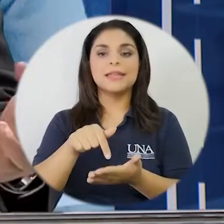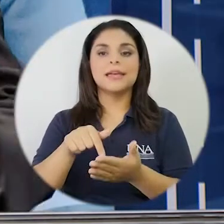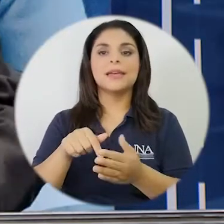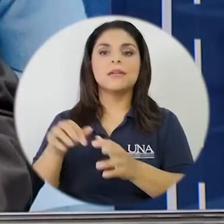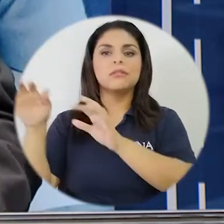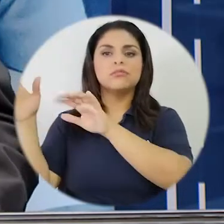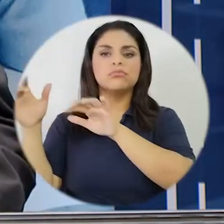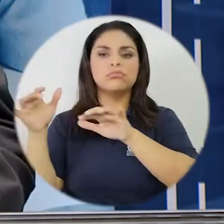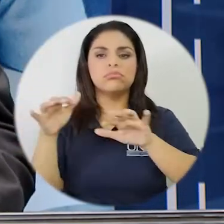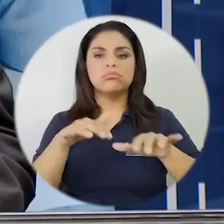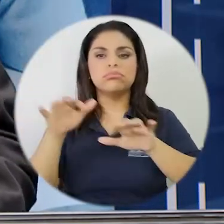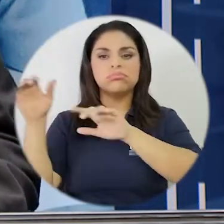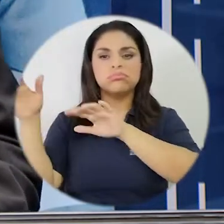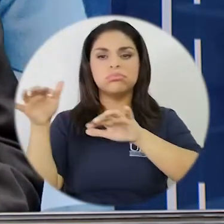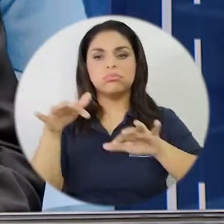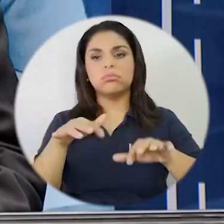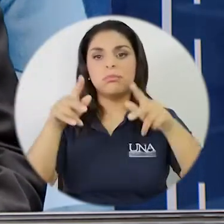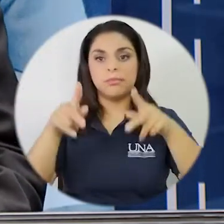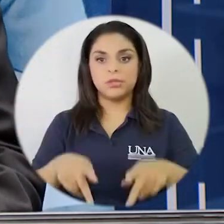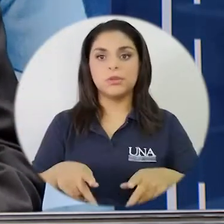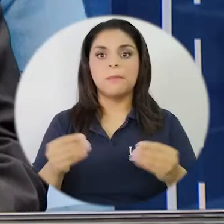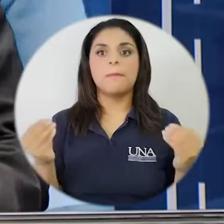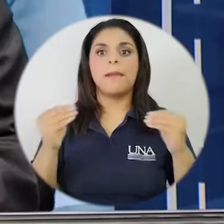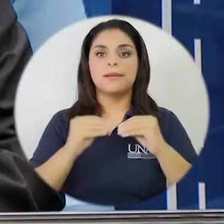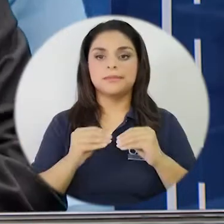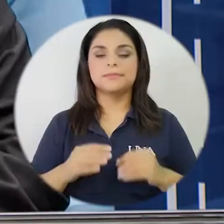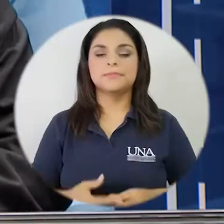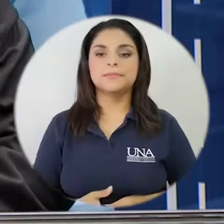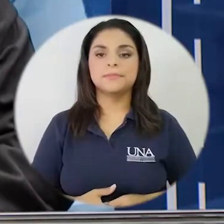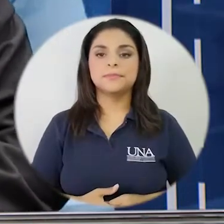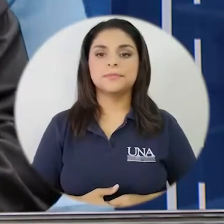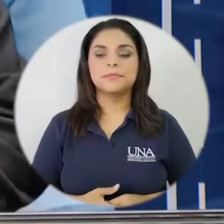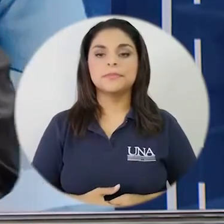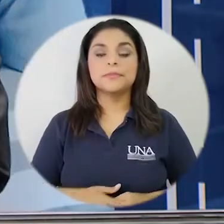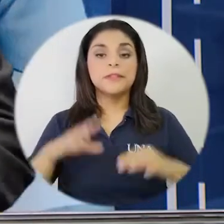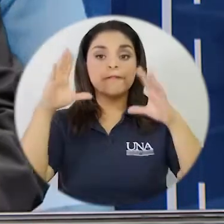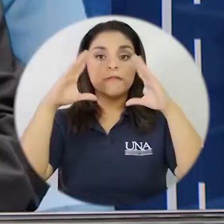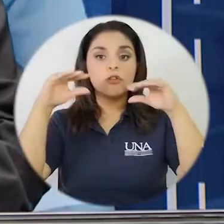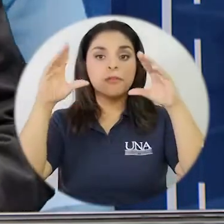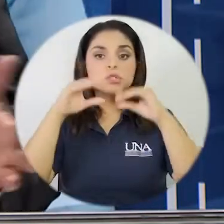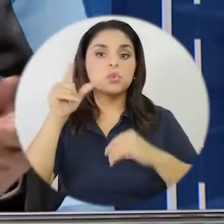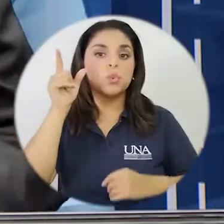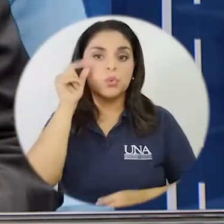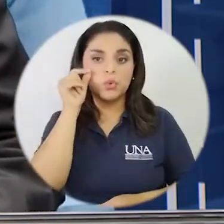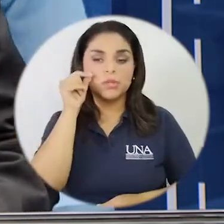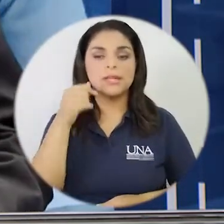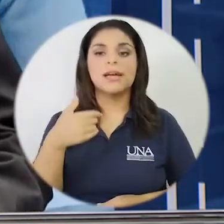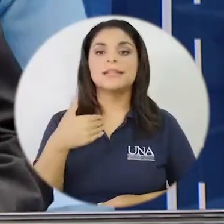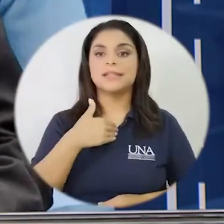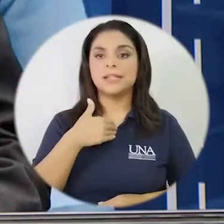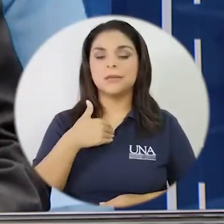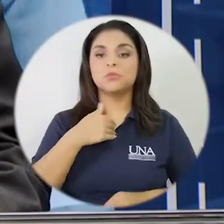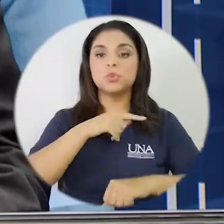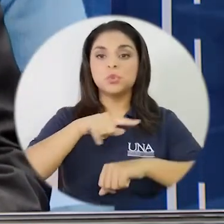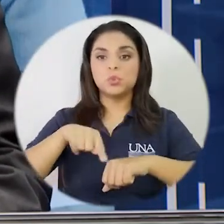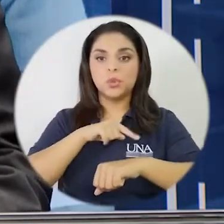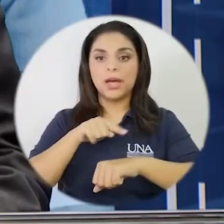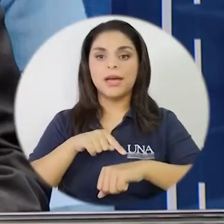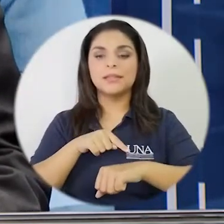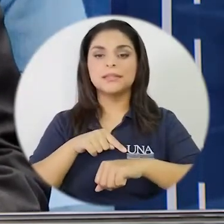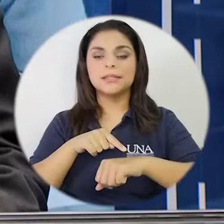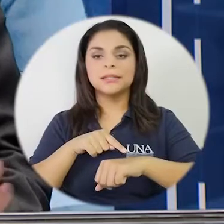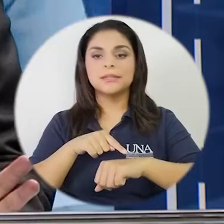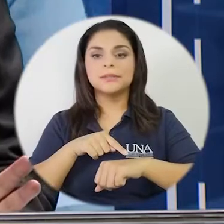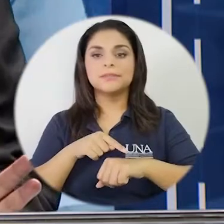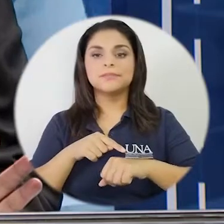es donde se dieron las migraciones más importantes. Como datos curiosos, tenemos